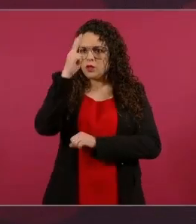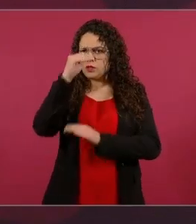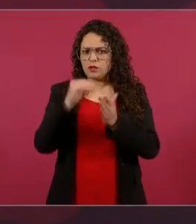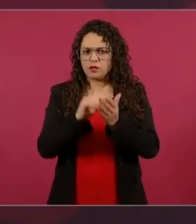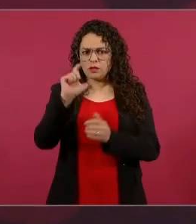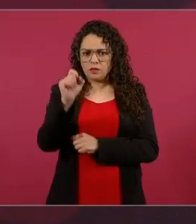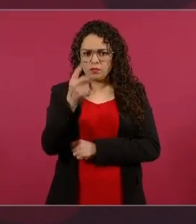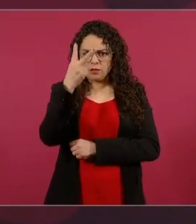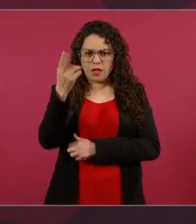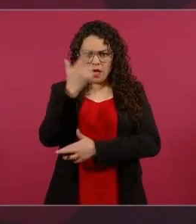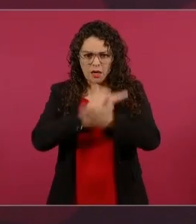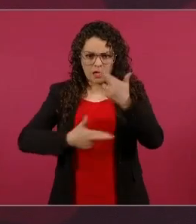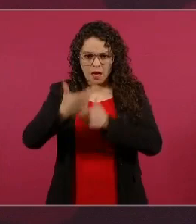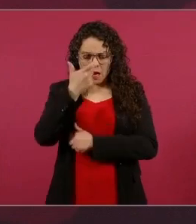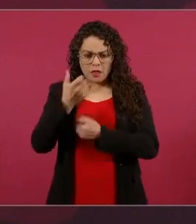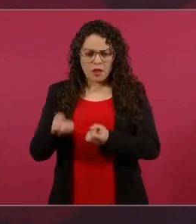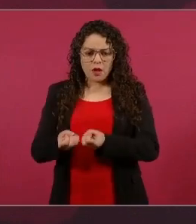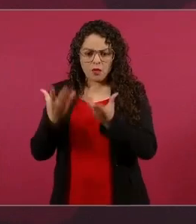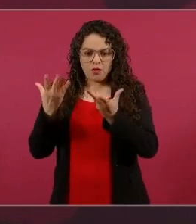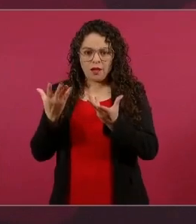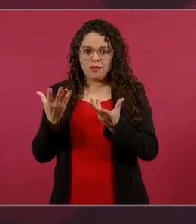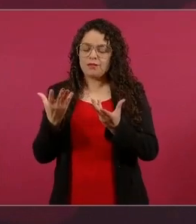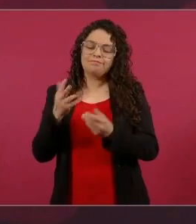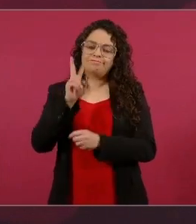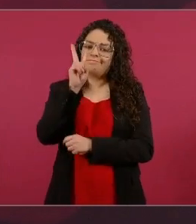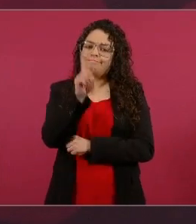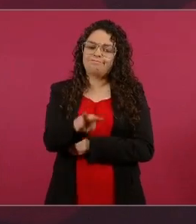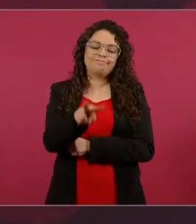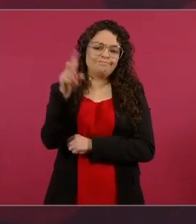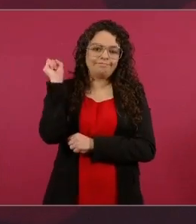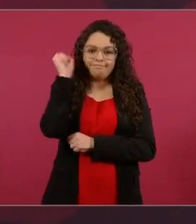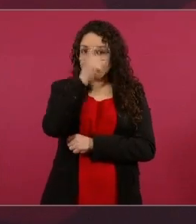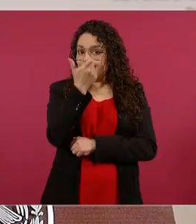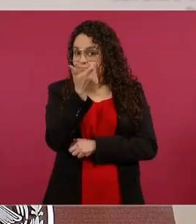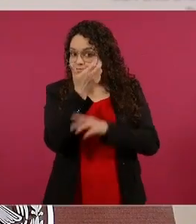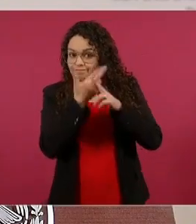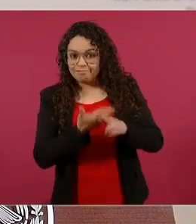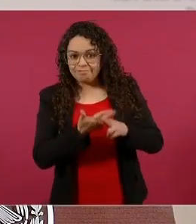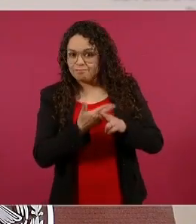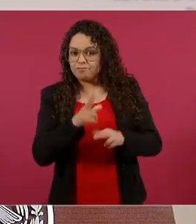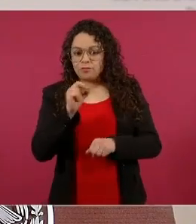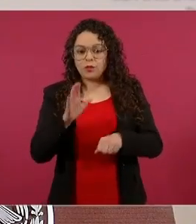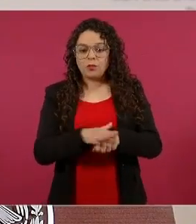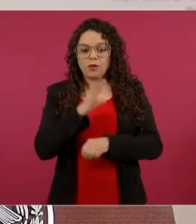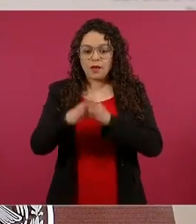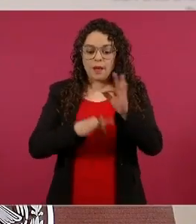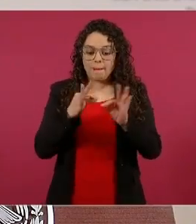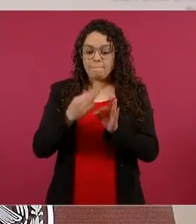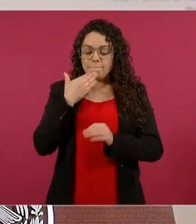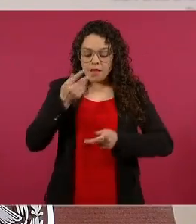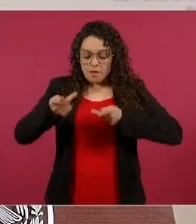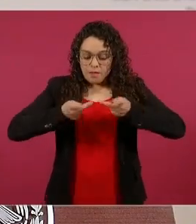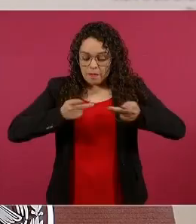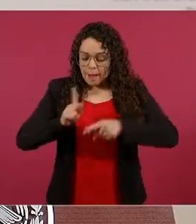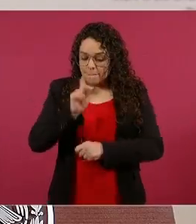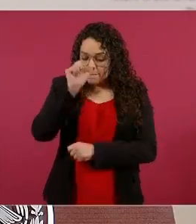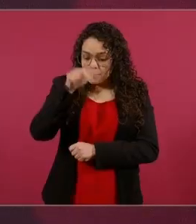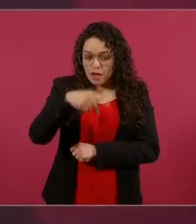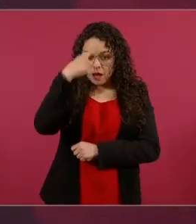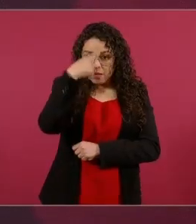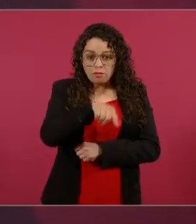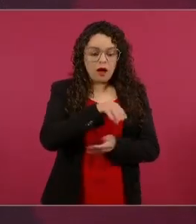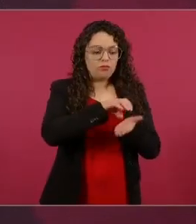regularmente agotamos todos los recursos hay una ición adecuada y correcta no